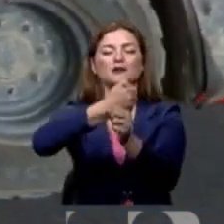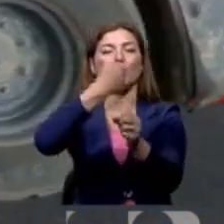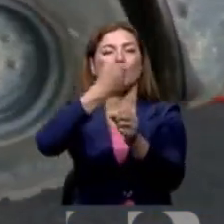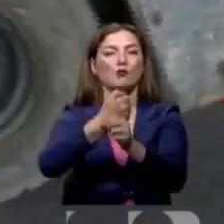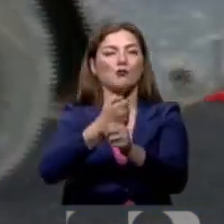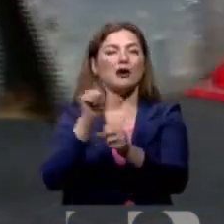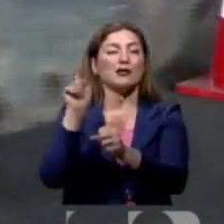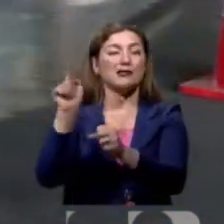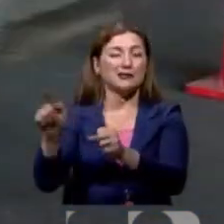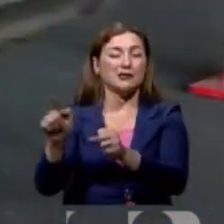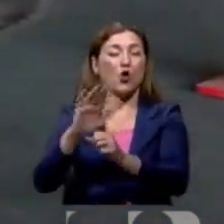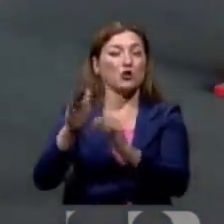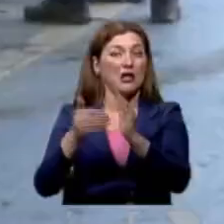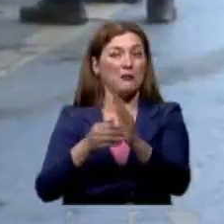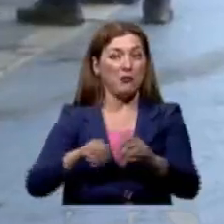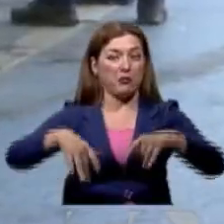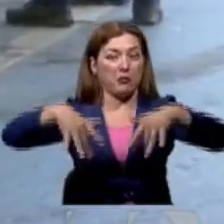Metropolitano.